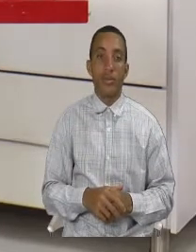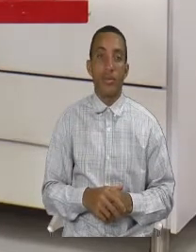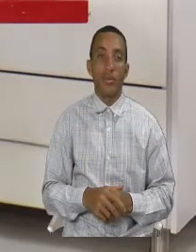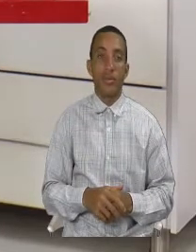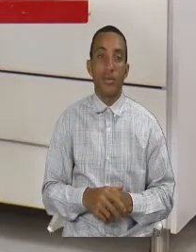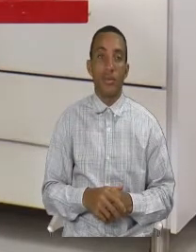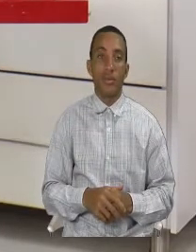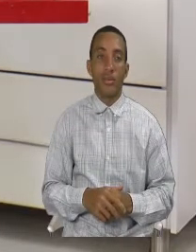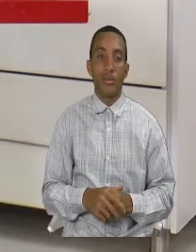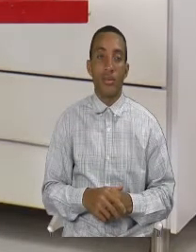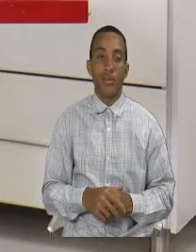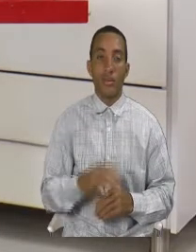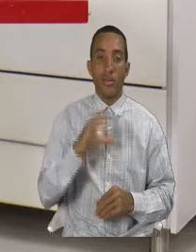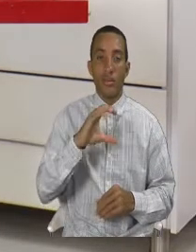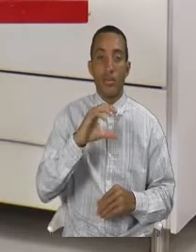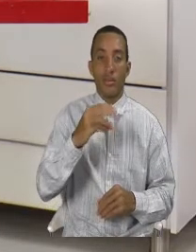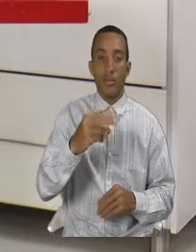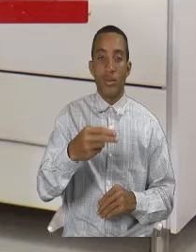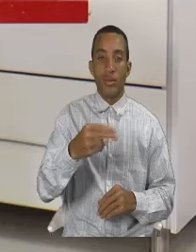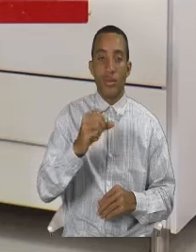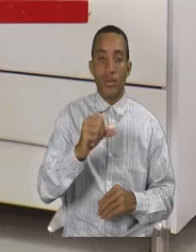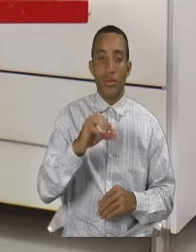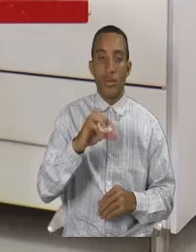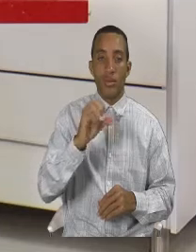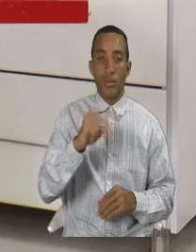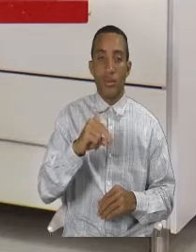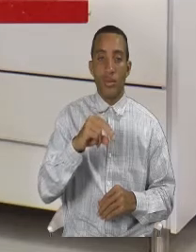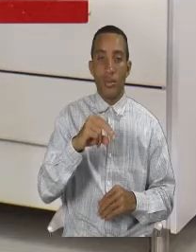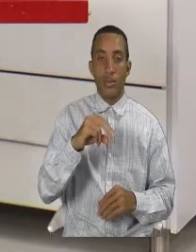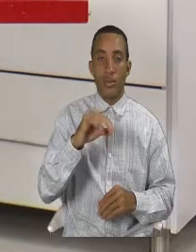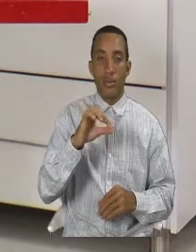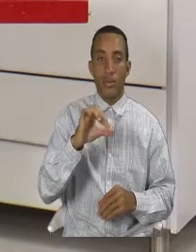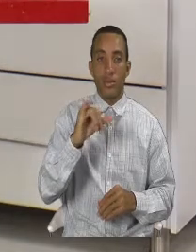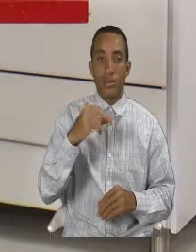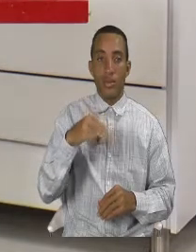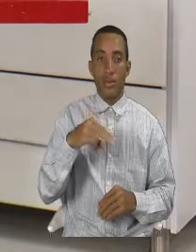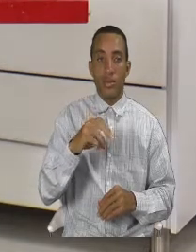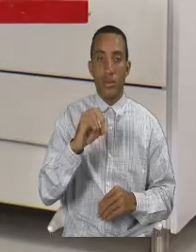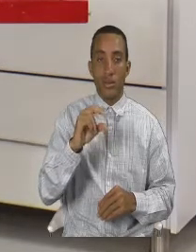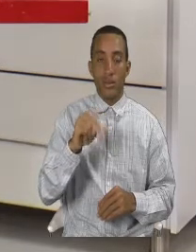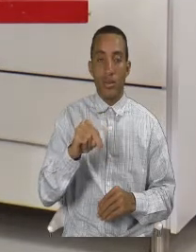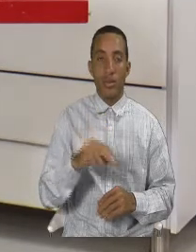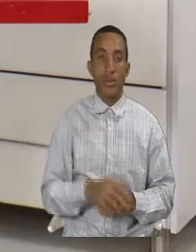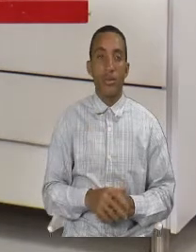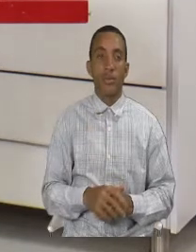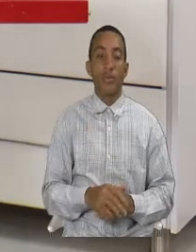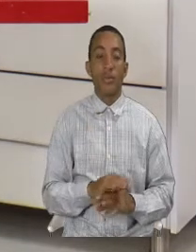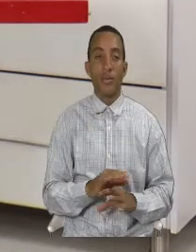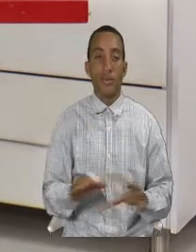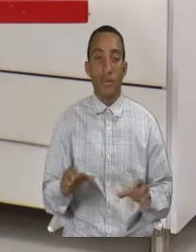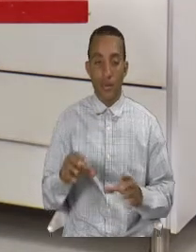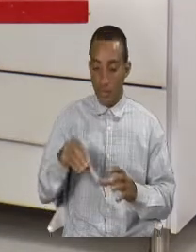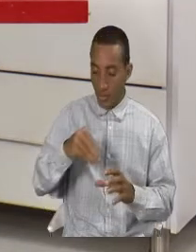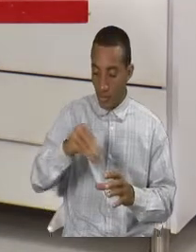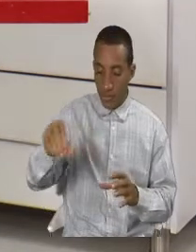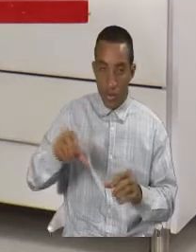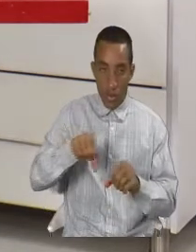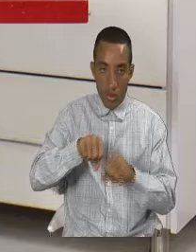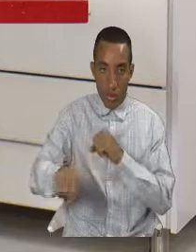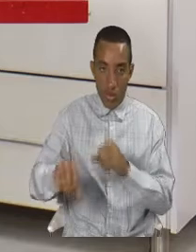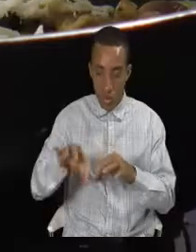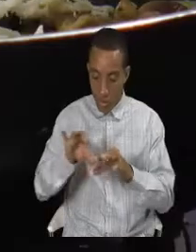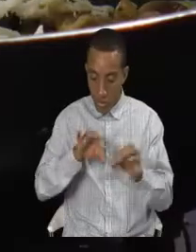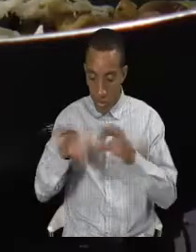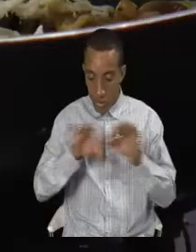como pueden ver, los champiñones están sofriendo con la cebolla, salpimienta. Vamos a adicionarle el pollo desmechado.